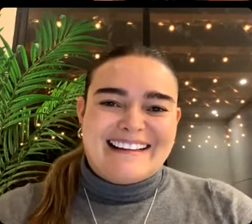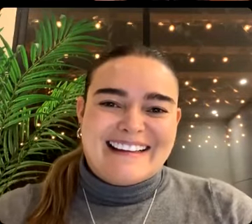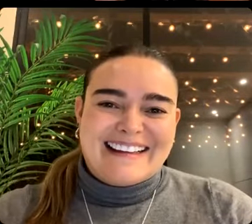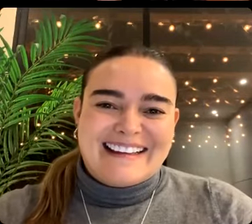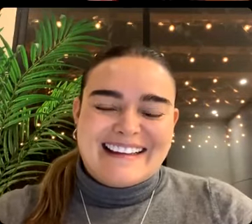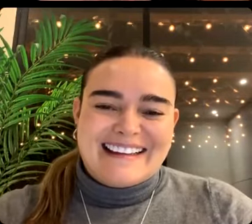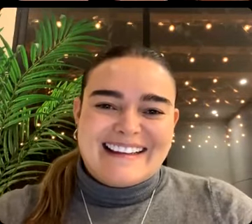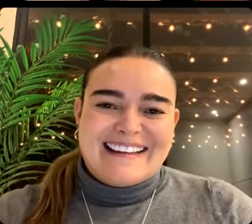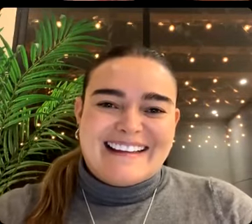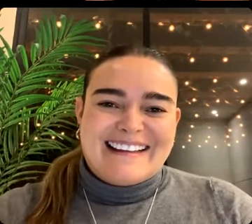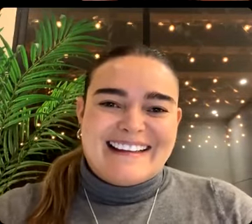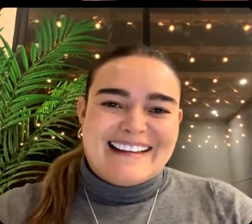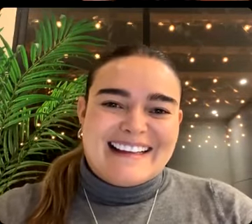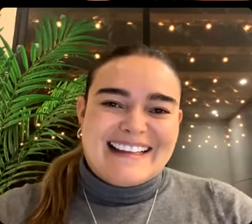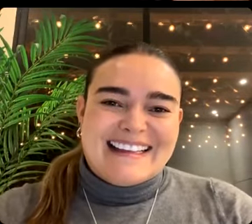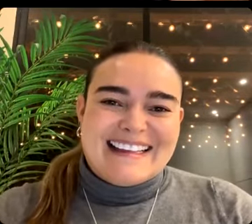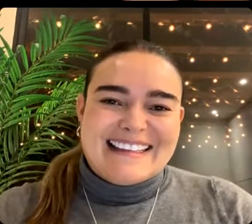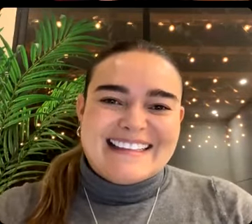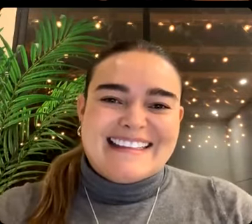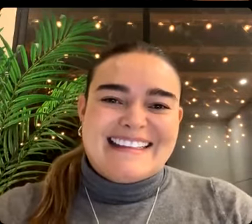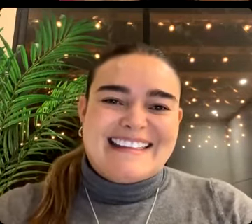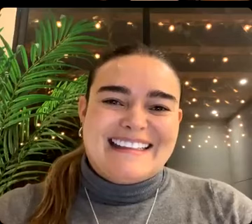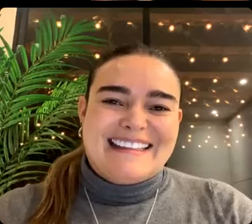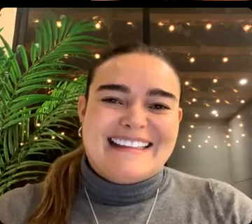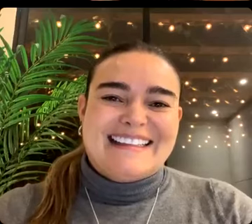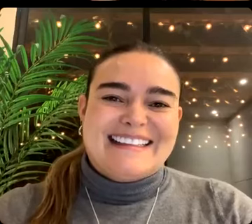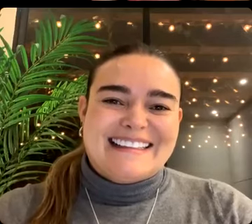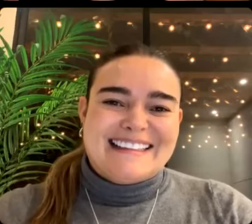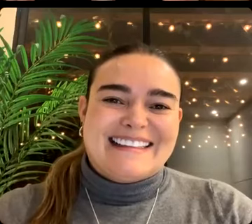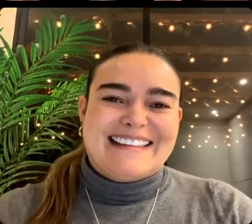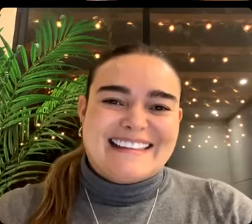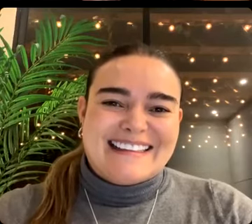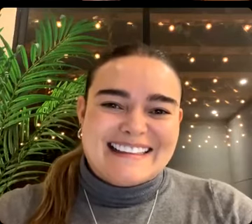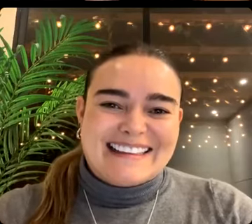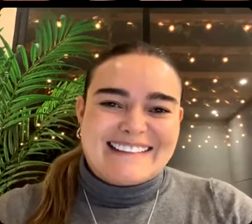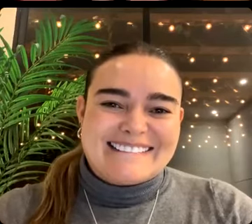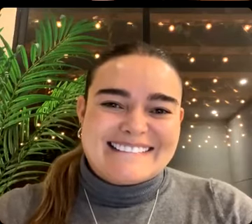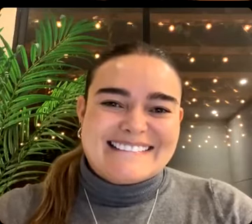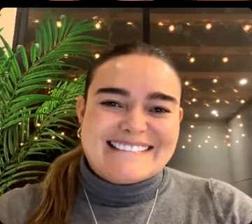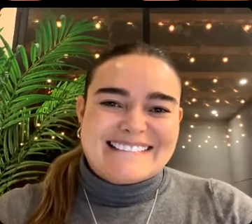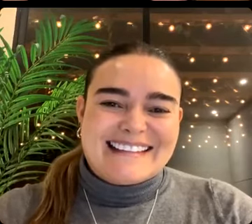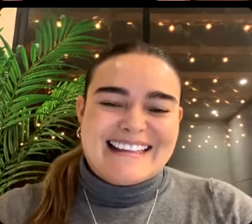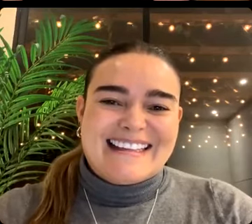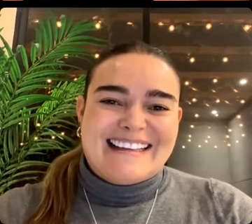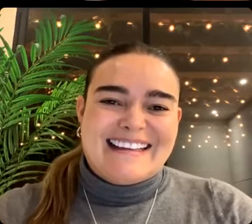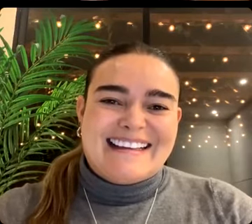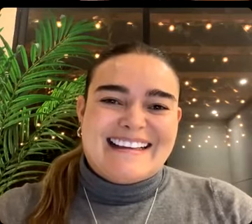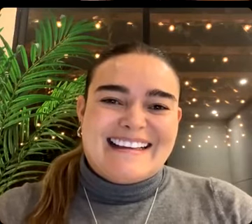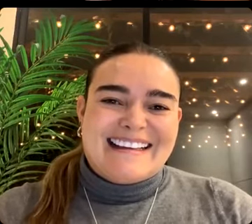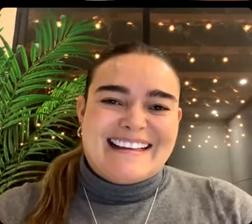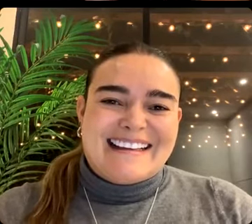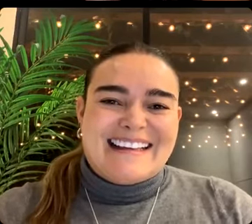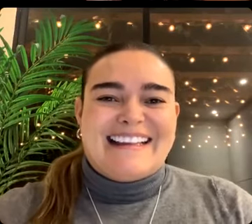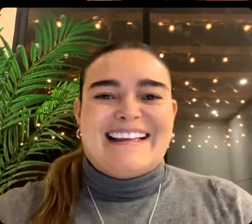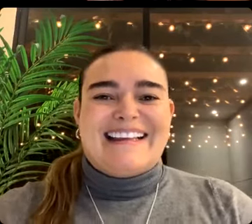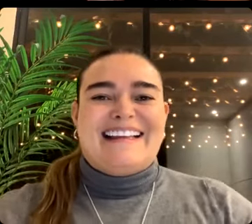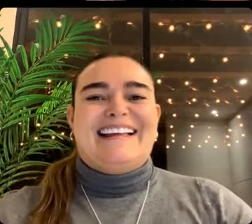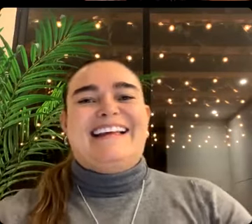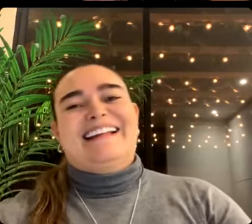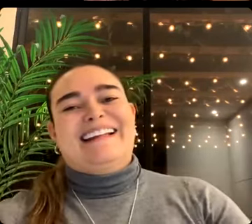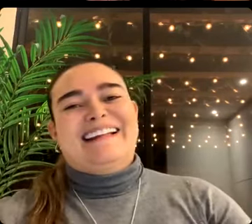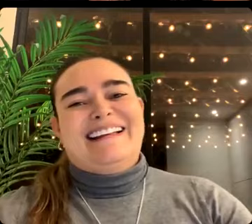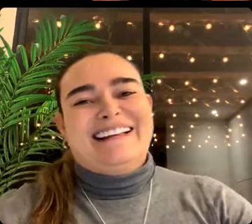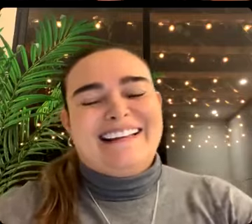en Cinemas Procinal del 26 al 28 de septiembre en el Centro Comercial Vima. Así que,